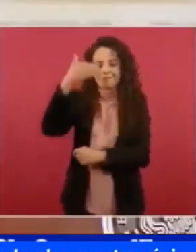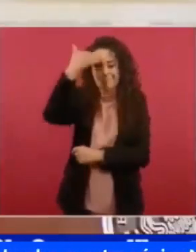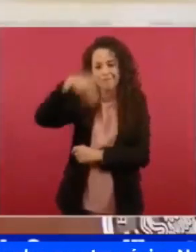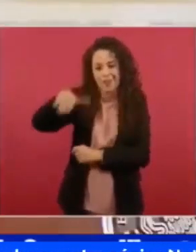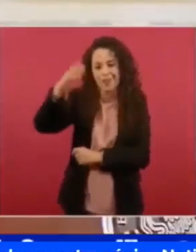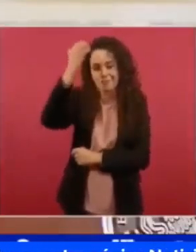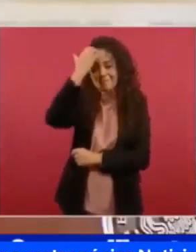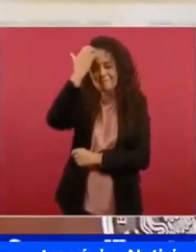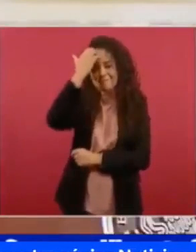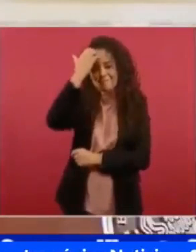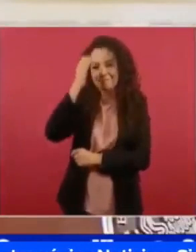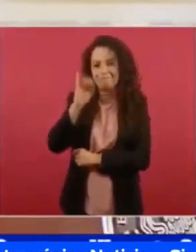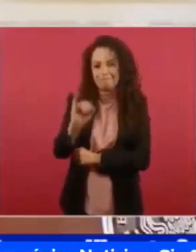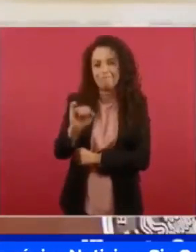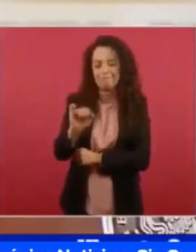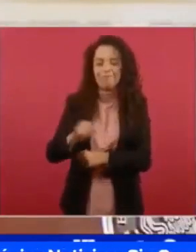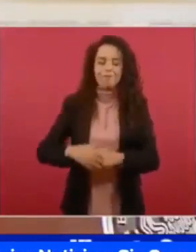que